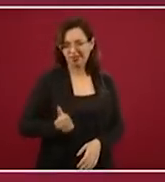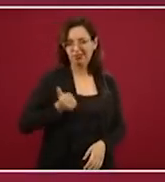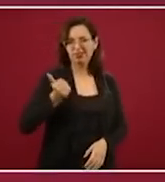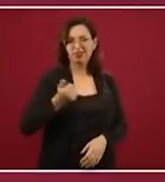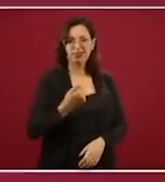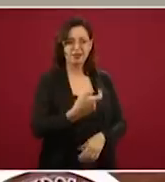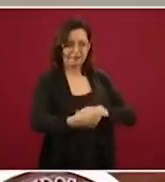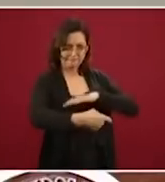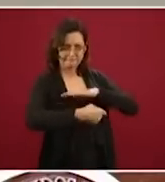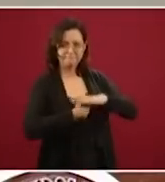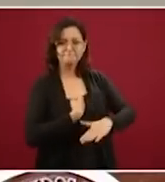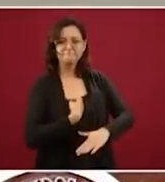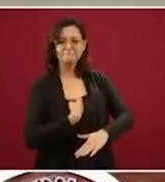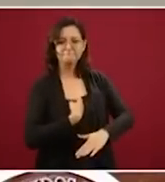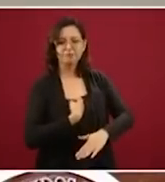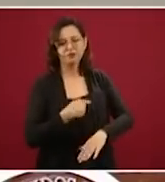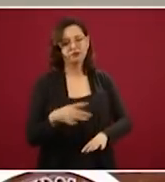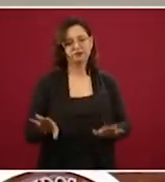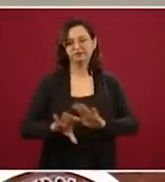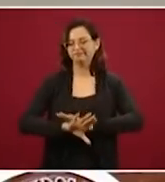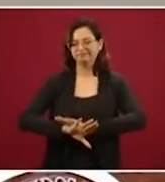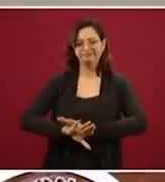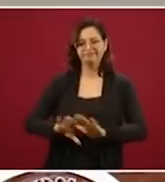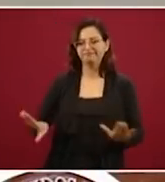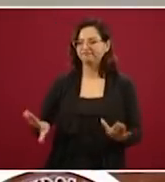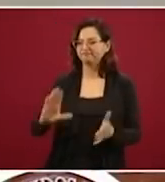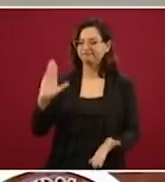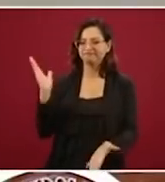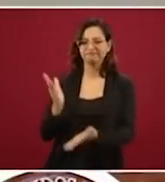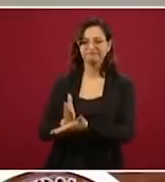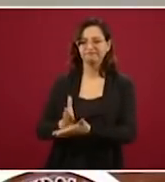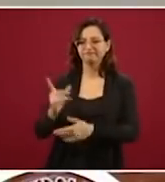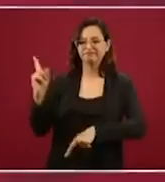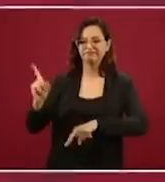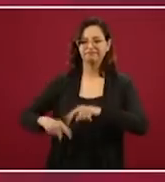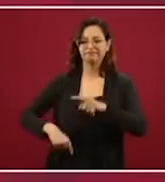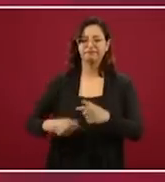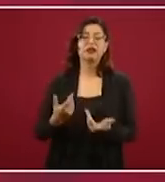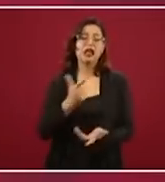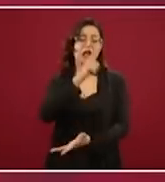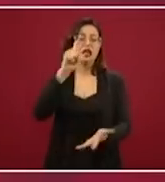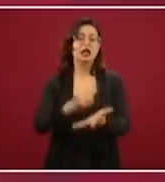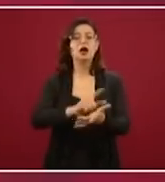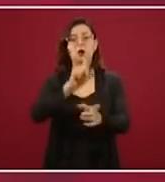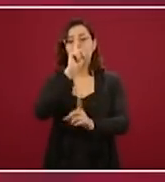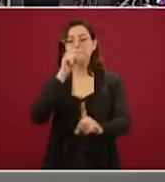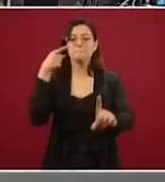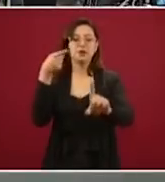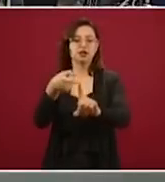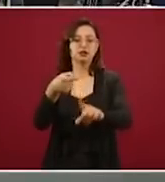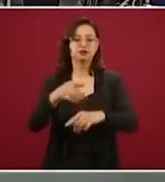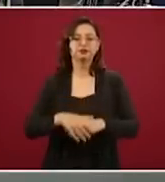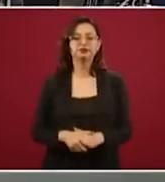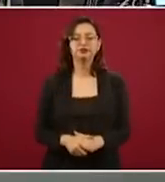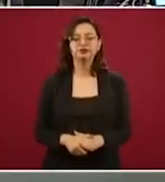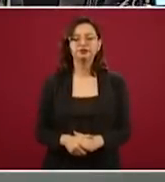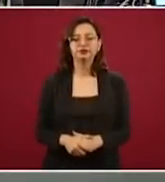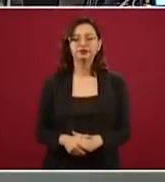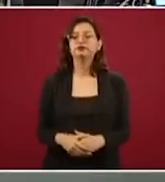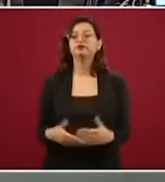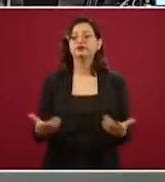Ese es el propósito en general de esta ley. Pero bueno, para eso pues nos van a hacer